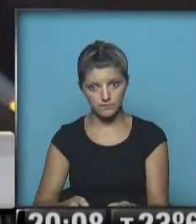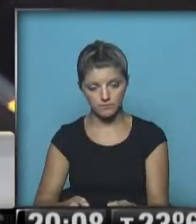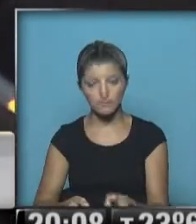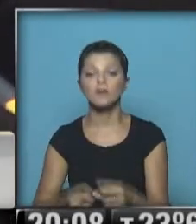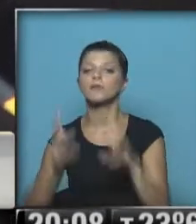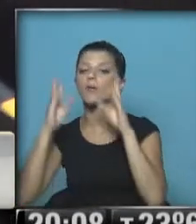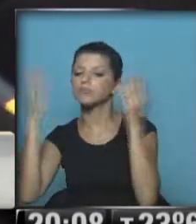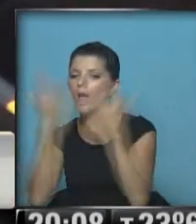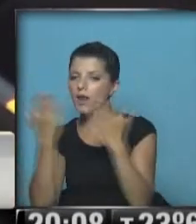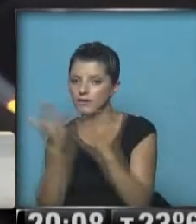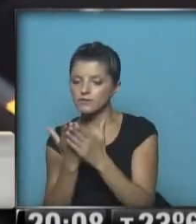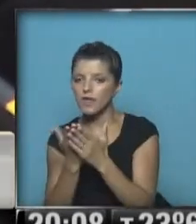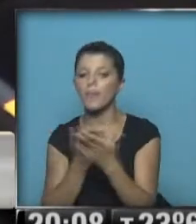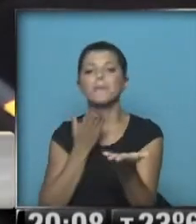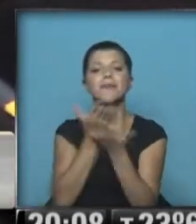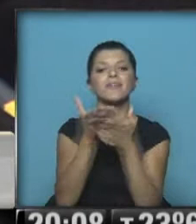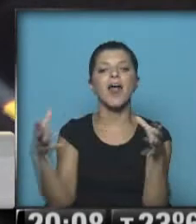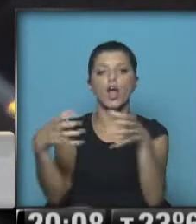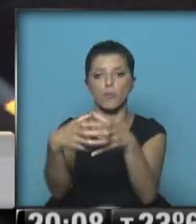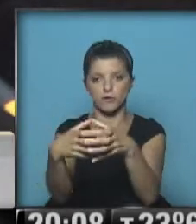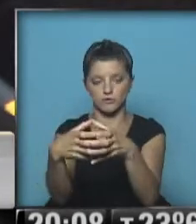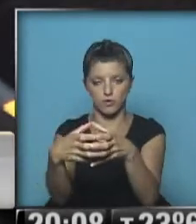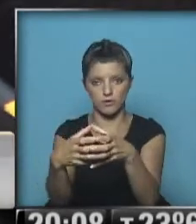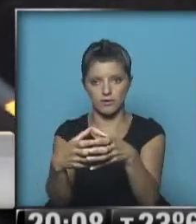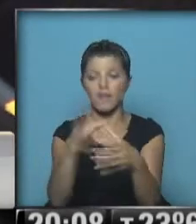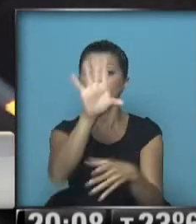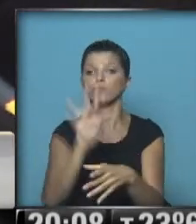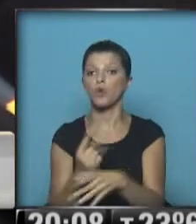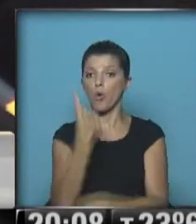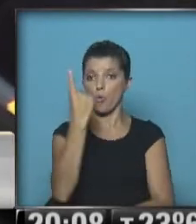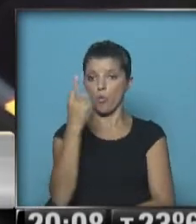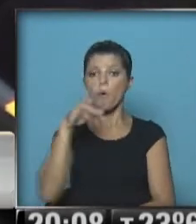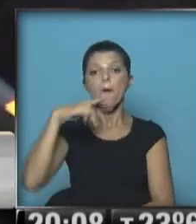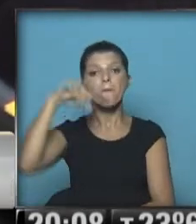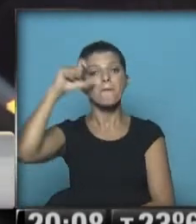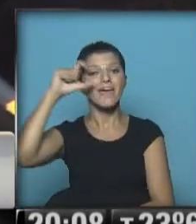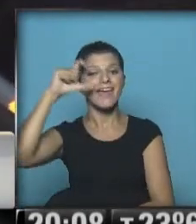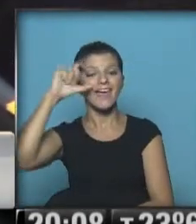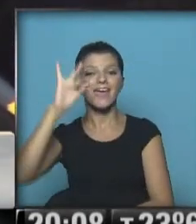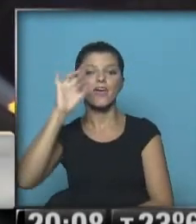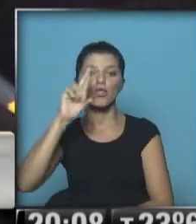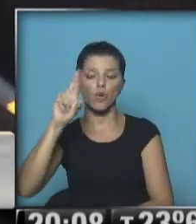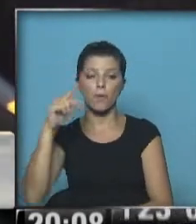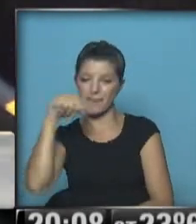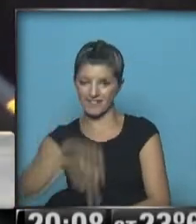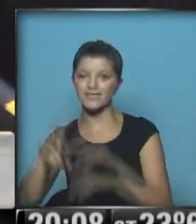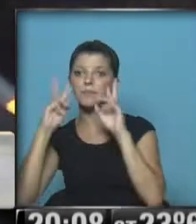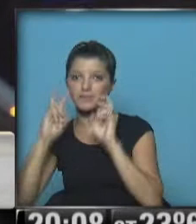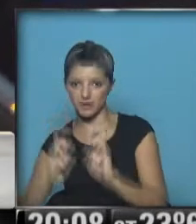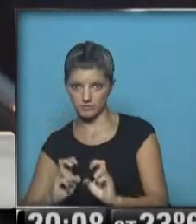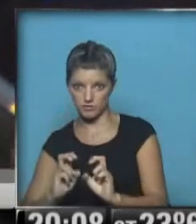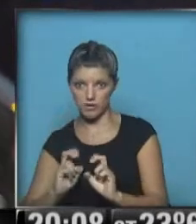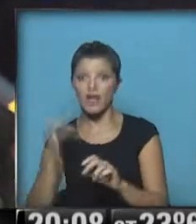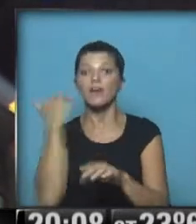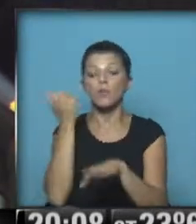de pedir a la comisión la designación de un veedor para esta investigación tal como